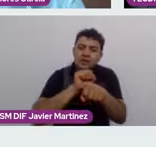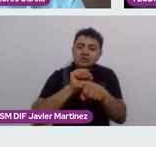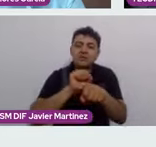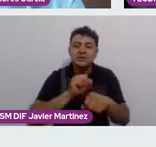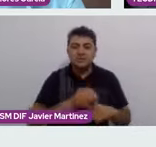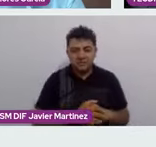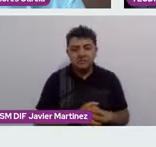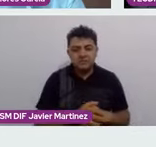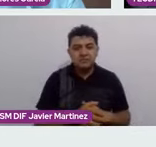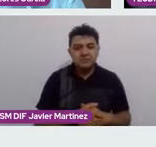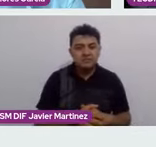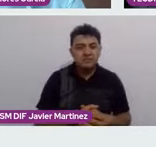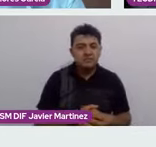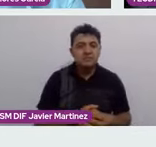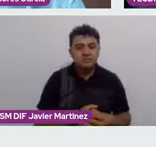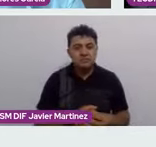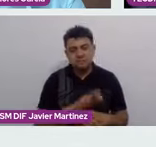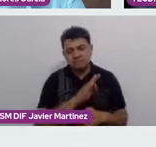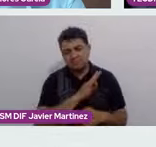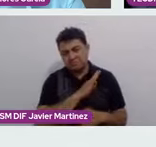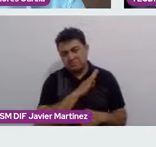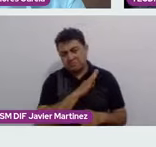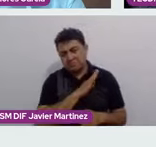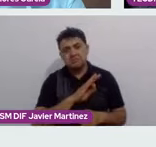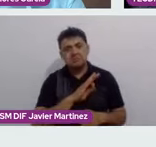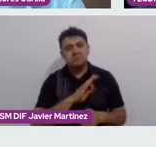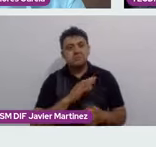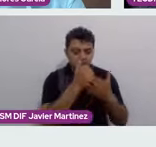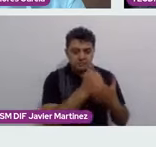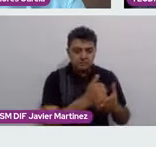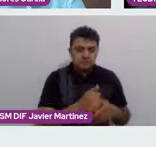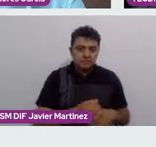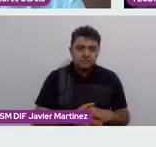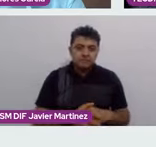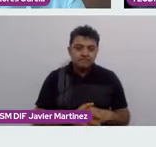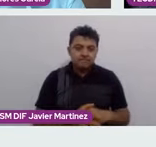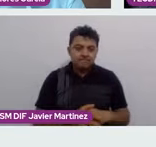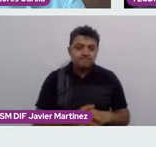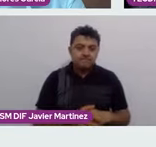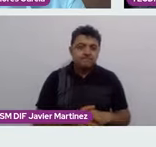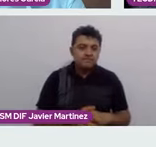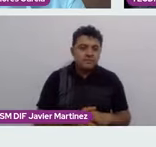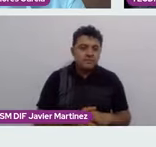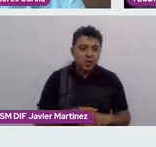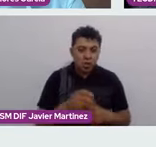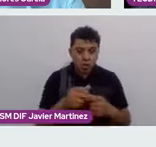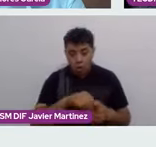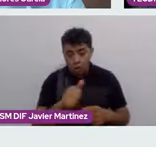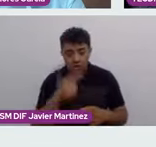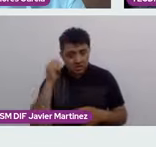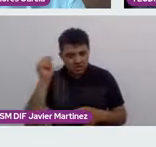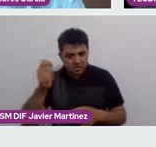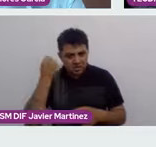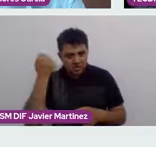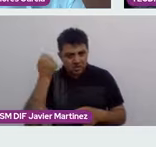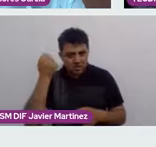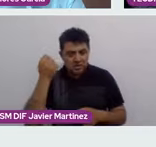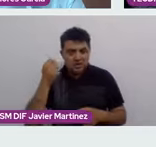no se escuche, puede tener un efecto enmascarador. ¿Sí? Elementos tecnológicos más sofisticados pueden ser los